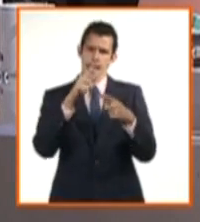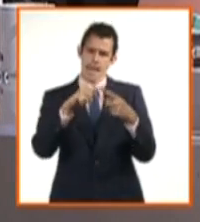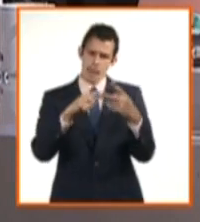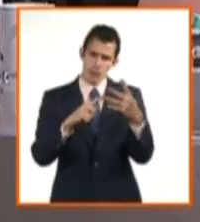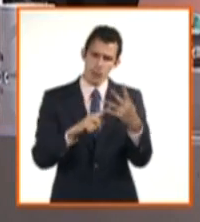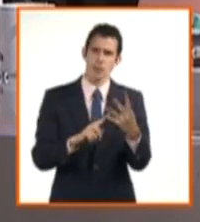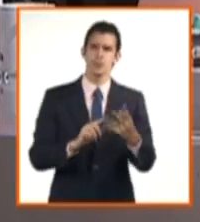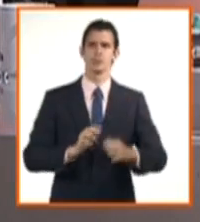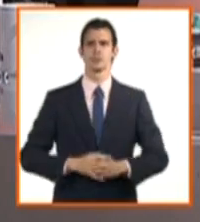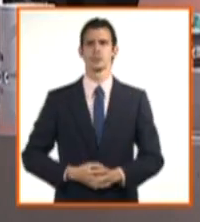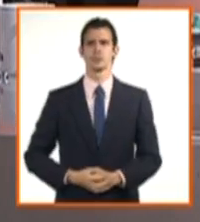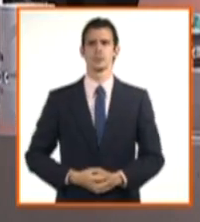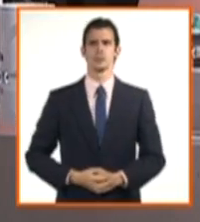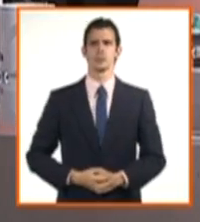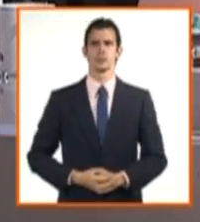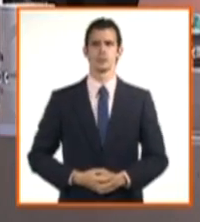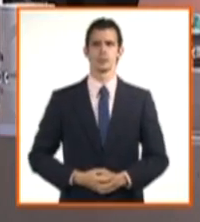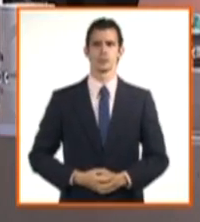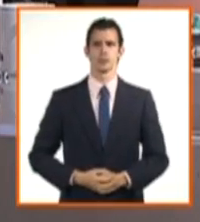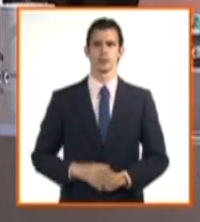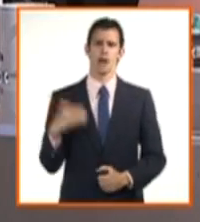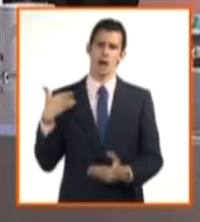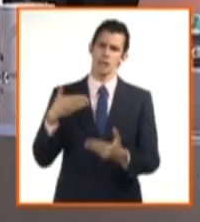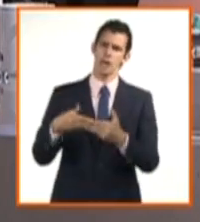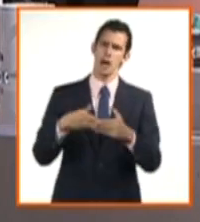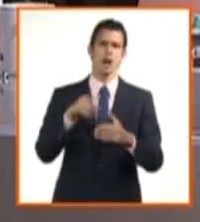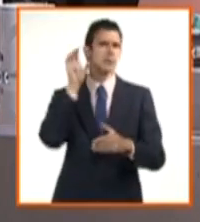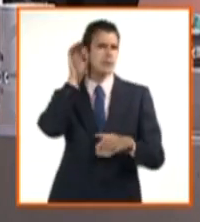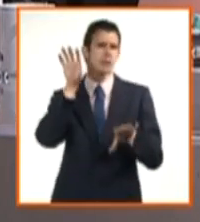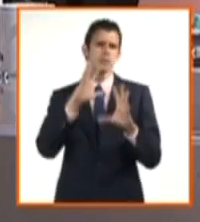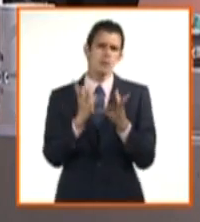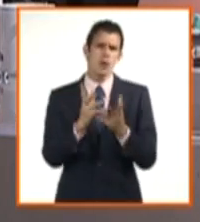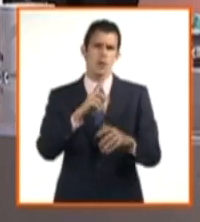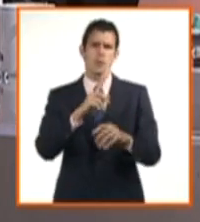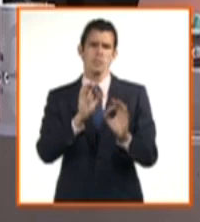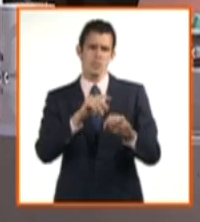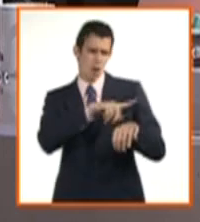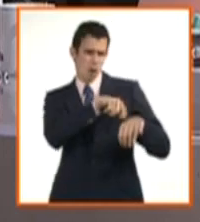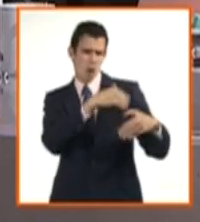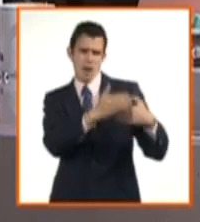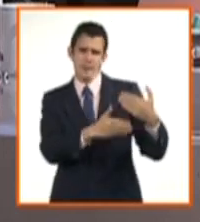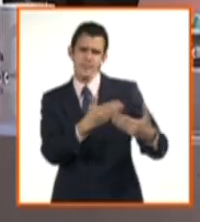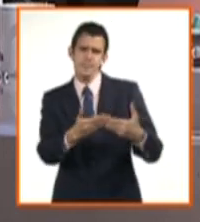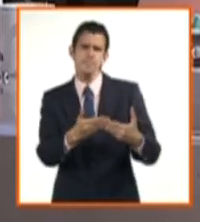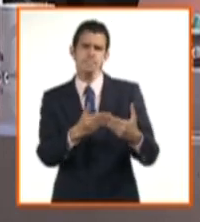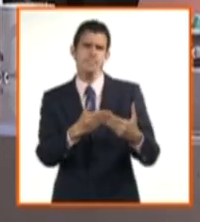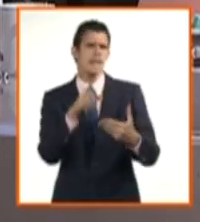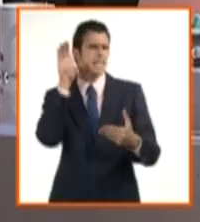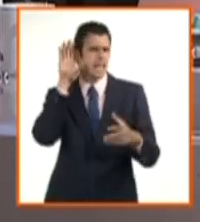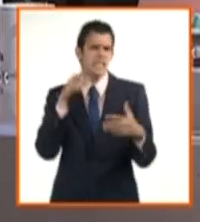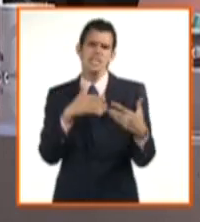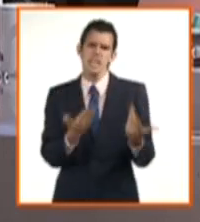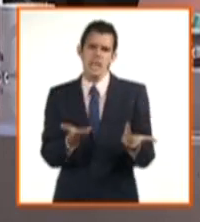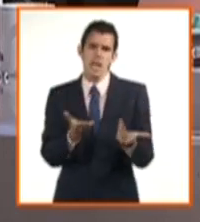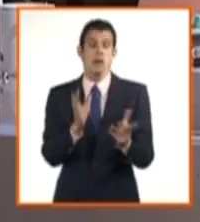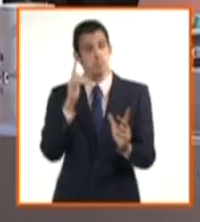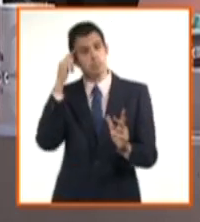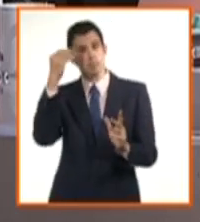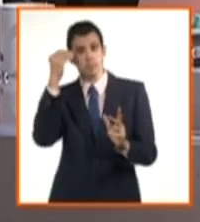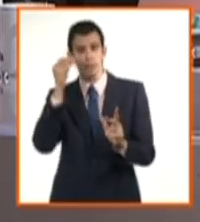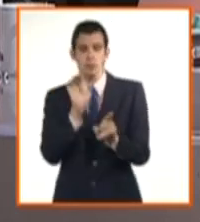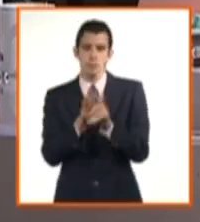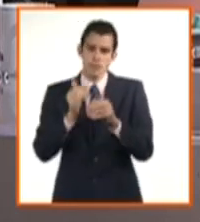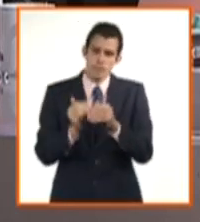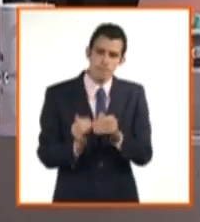que hasta ahora se ha podido puedes conocer en estas horas por supuesto las próximas horas serán más amplias la información pero hasta el momento